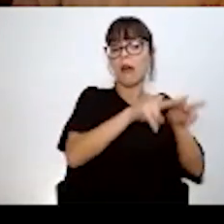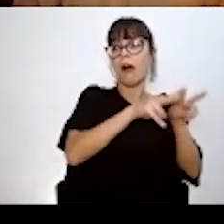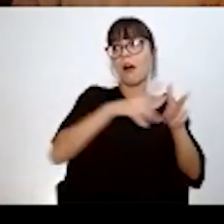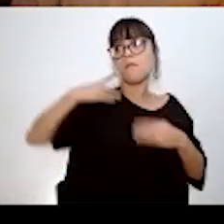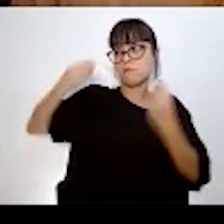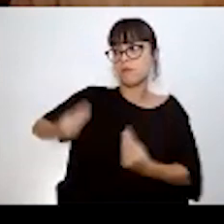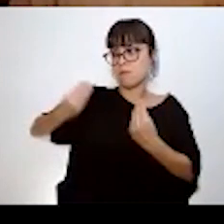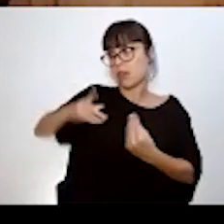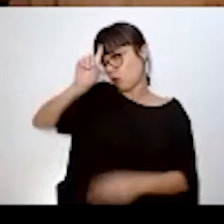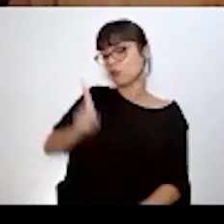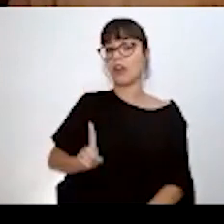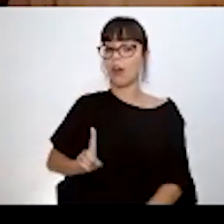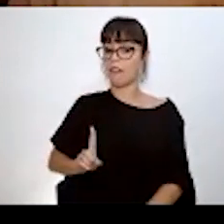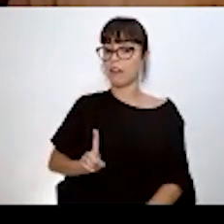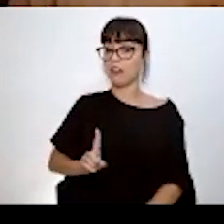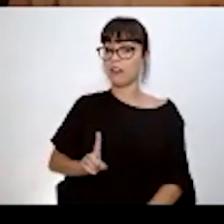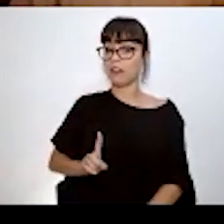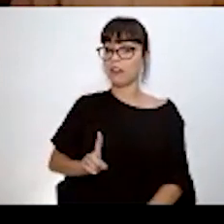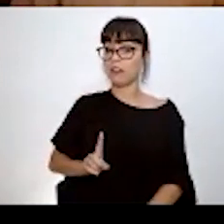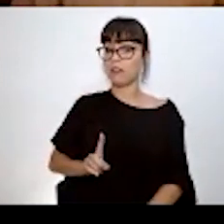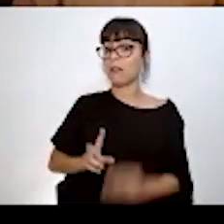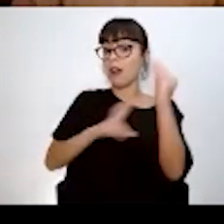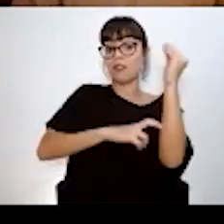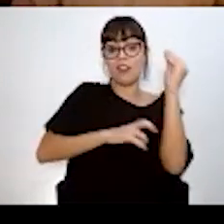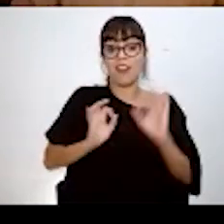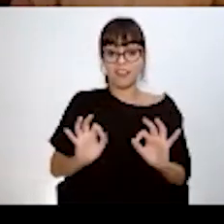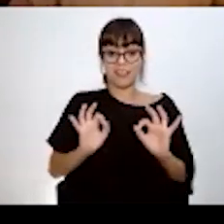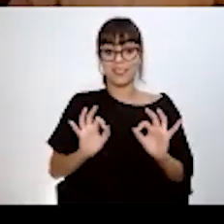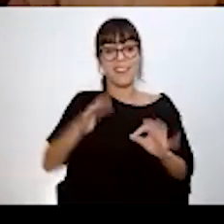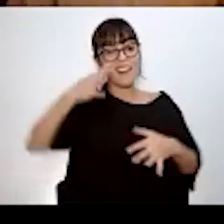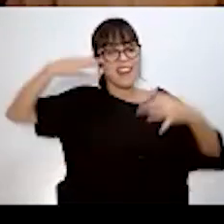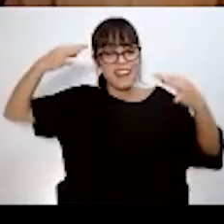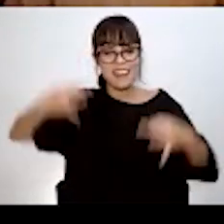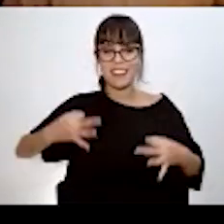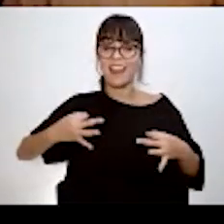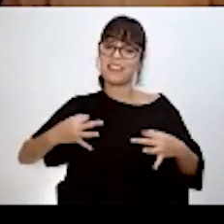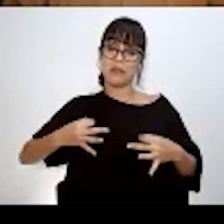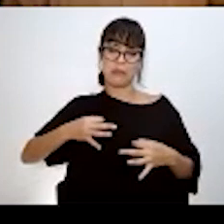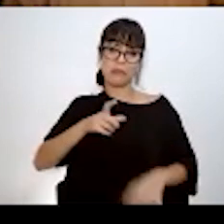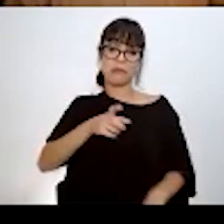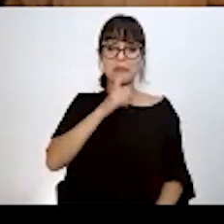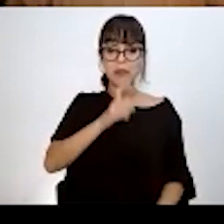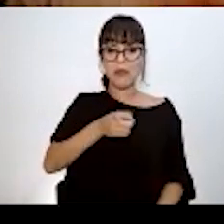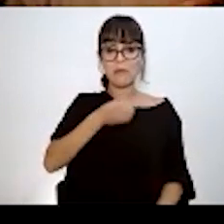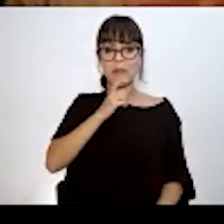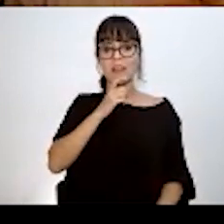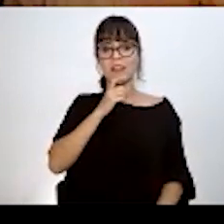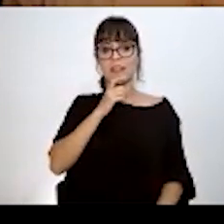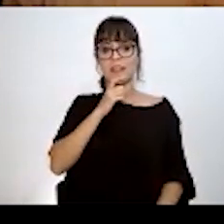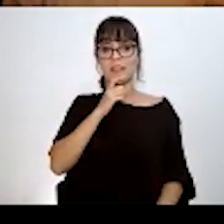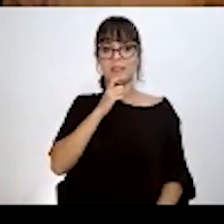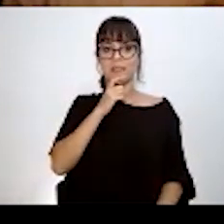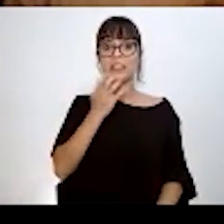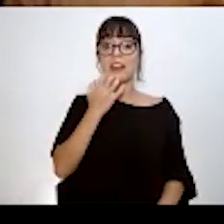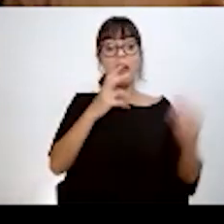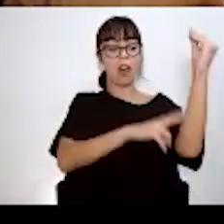arqueología. Nunca la realidad aparece completamente representada en toda su complejidad en los restos arqueológicos, en los yacimientos